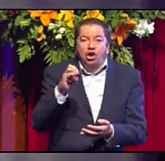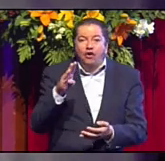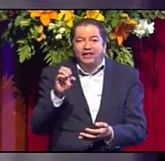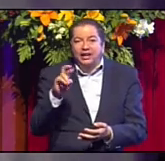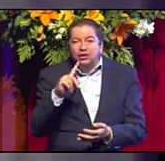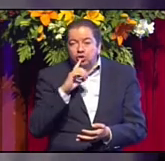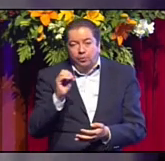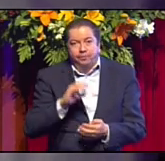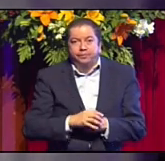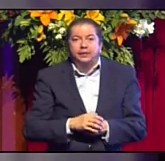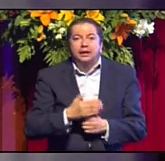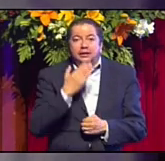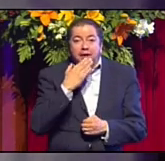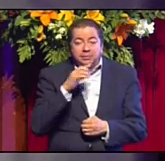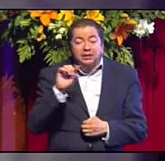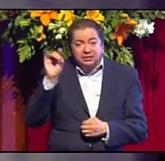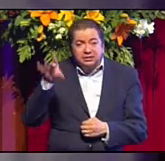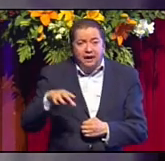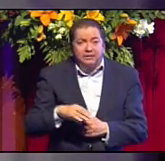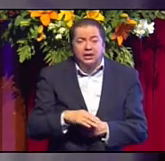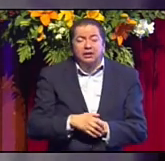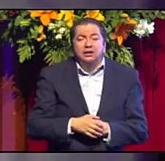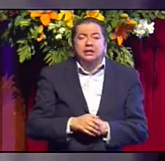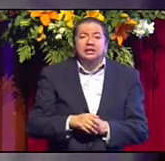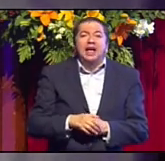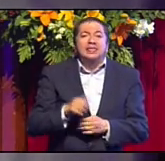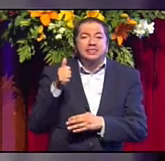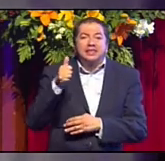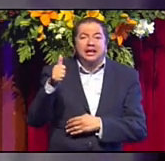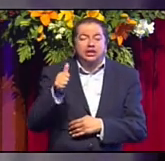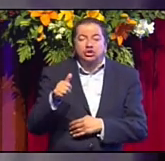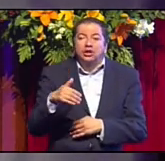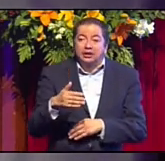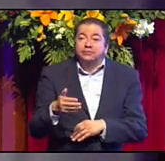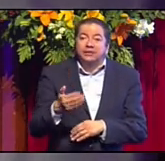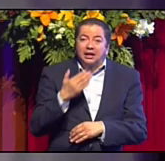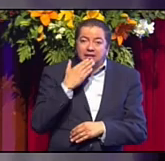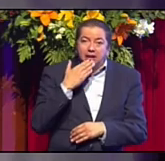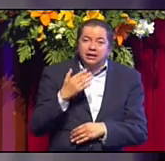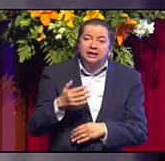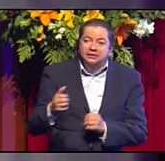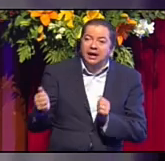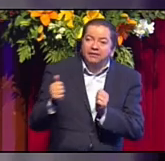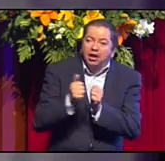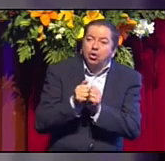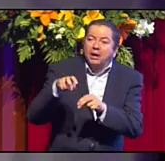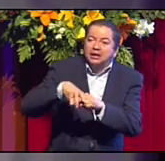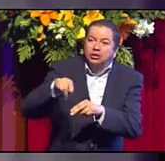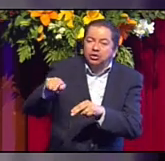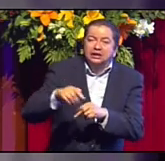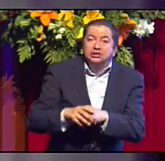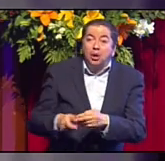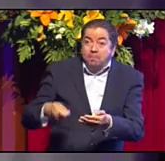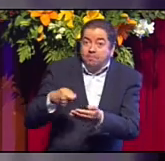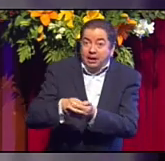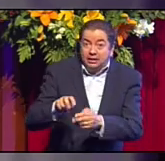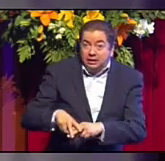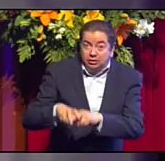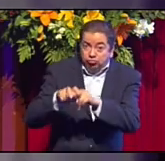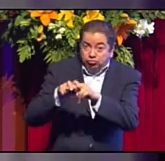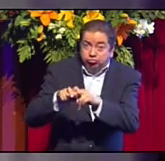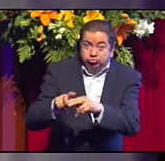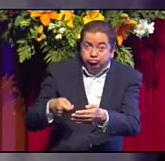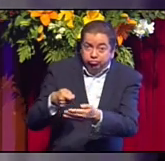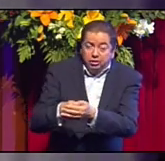Núñez del Molle. Bien lo sabe su directora, que hasta hace solo instantes nos estaba acompañando. La importancia, efectivamente, la inversión que hemos hecho en esa